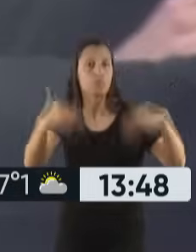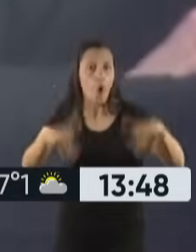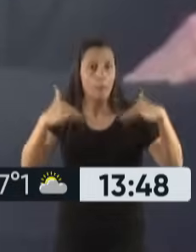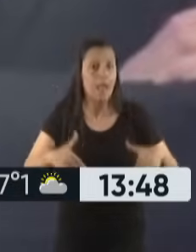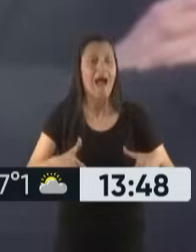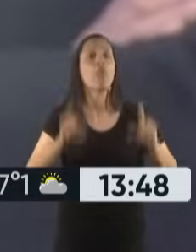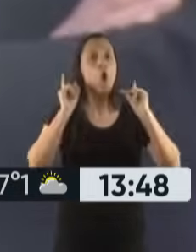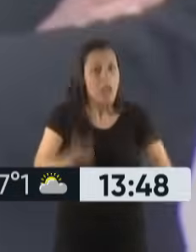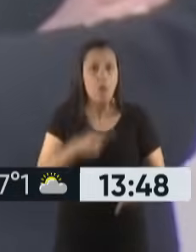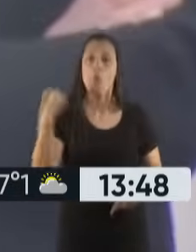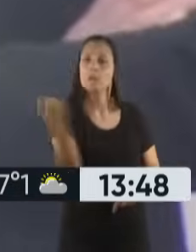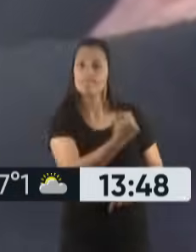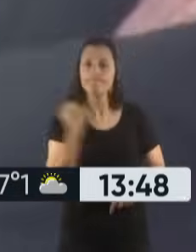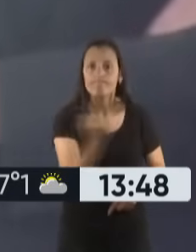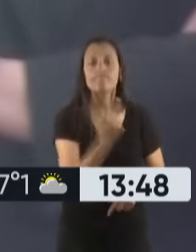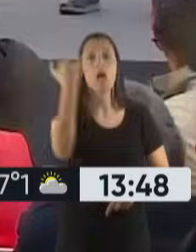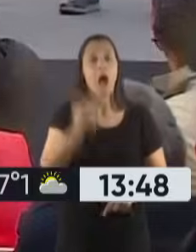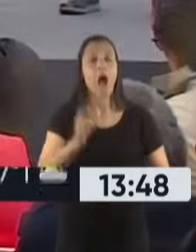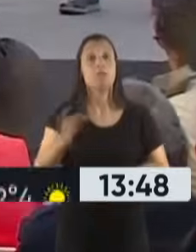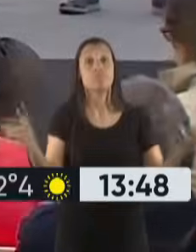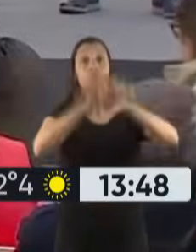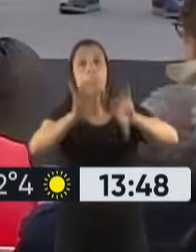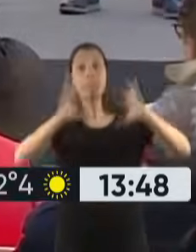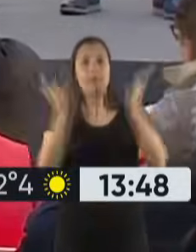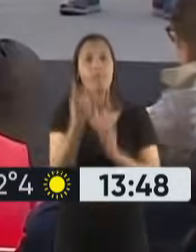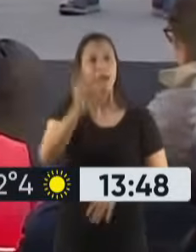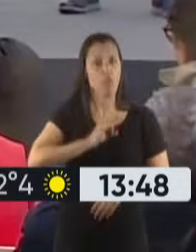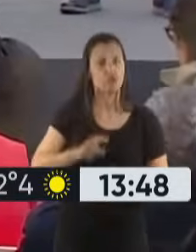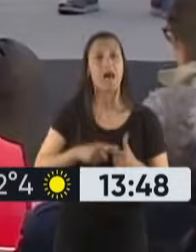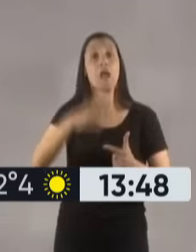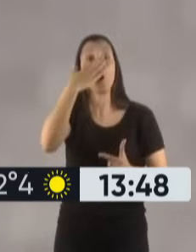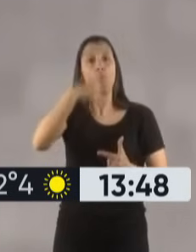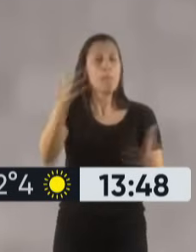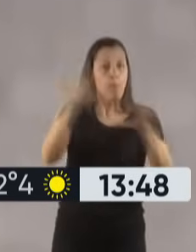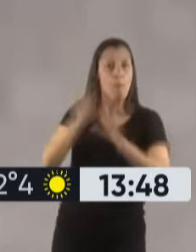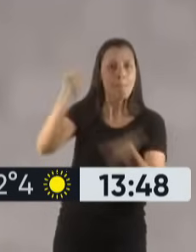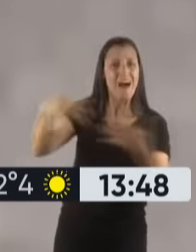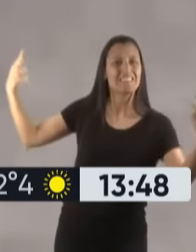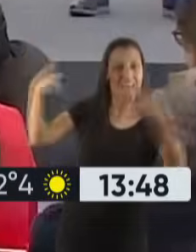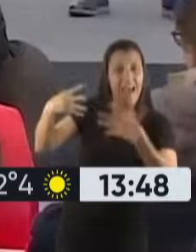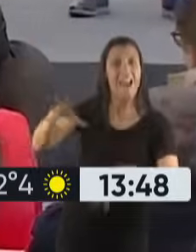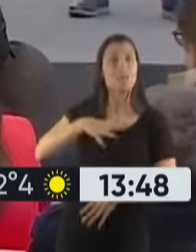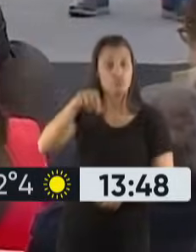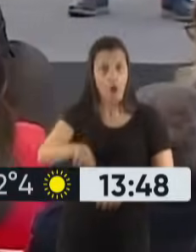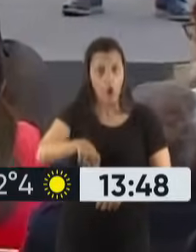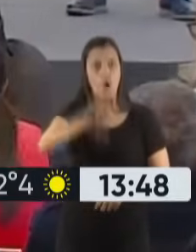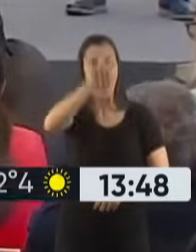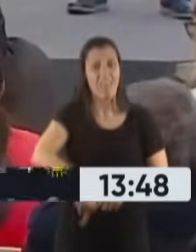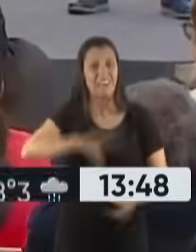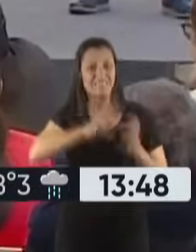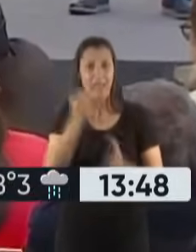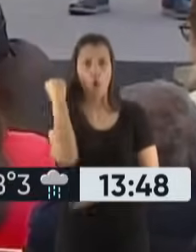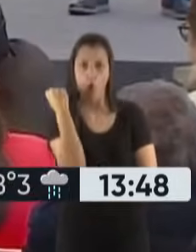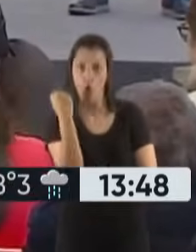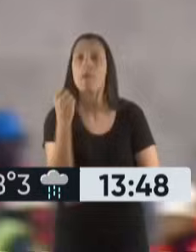peor adversidad, con una pandemia que duró 2 años, con una guerra que todavía tiene secuelas en nuestra economía, con